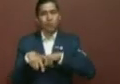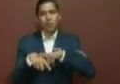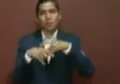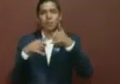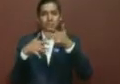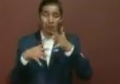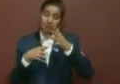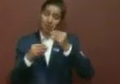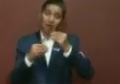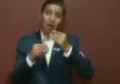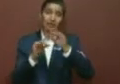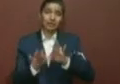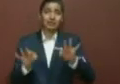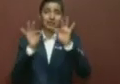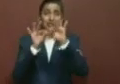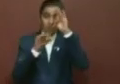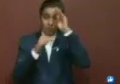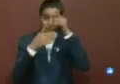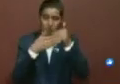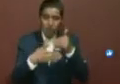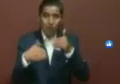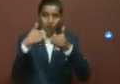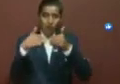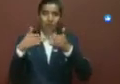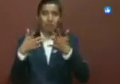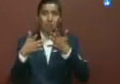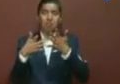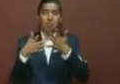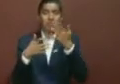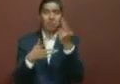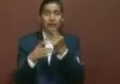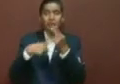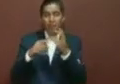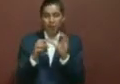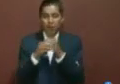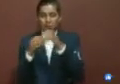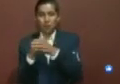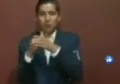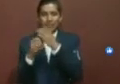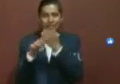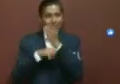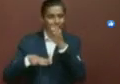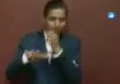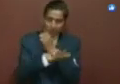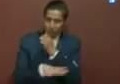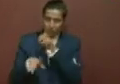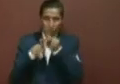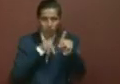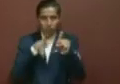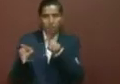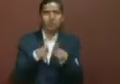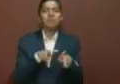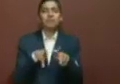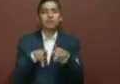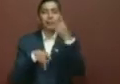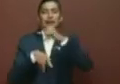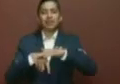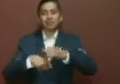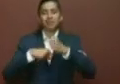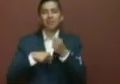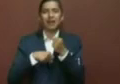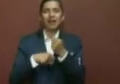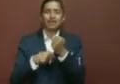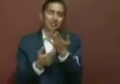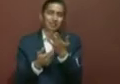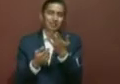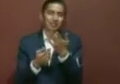muy, muy importante, y que se lleva en todas las comunidades del estado, y lo cual viene a fortalecer la